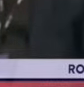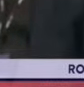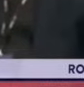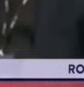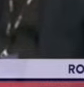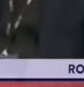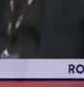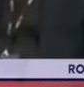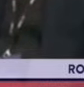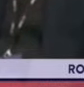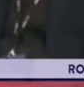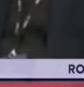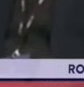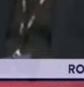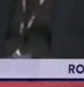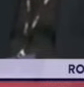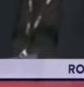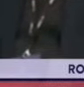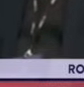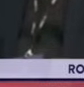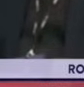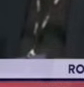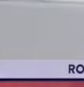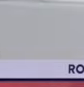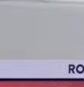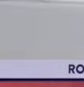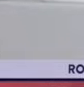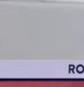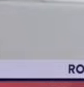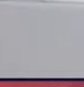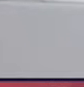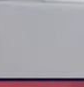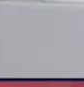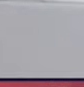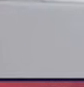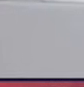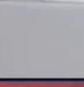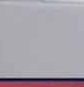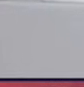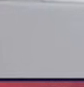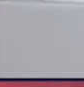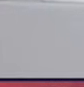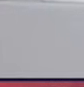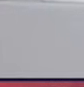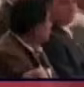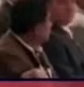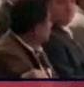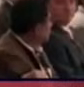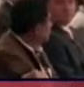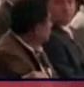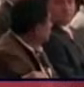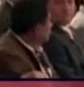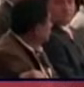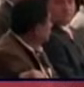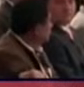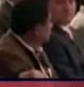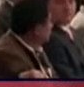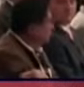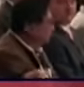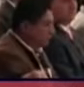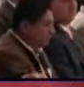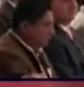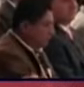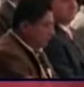de poder deben garantizar primero, ¿no?, la independencia, ¿no? En el orden de prioridades, creo yo que el tema de